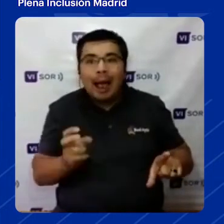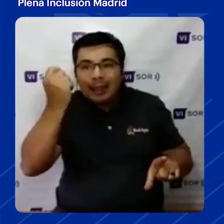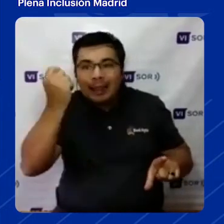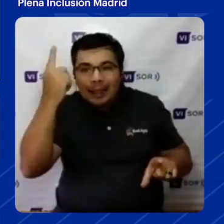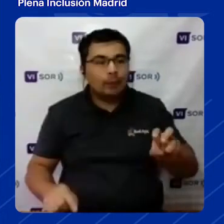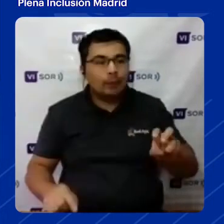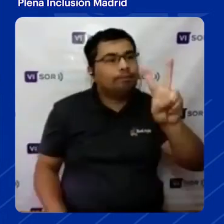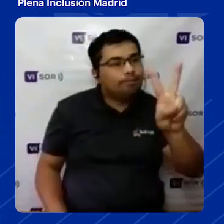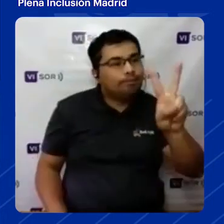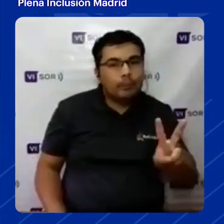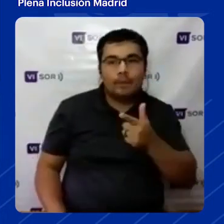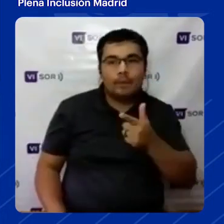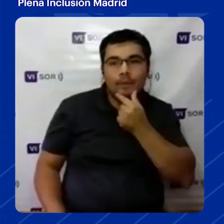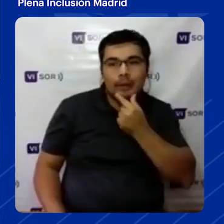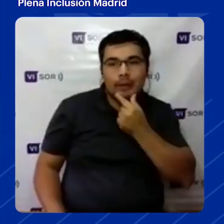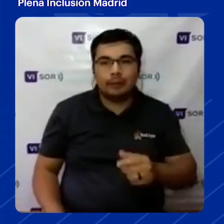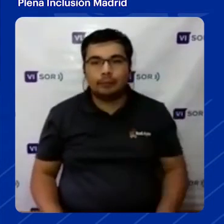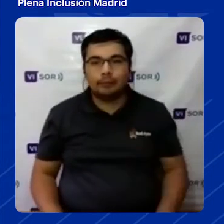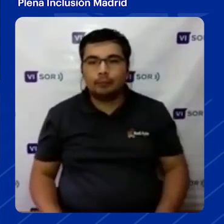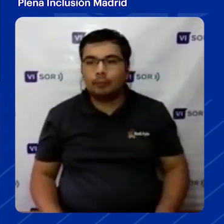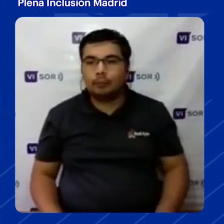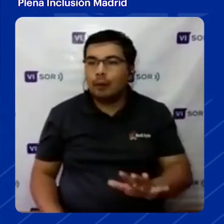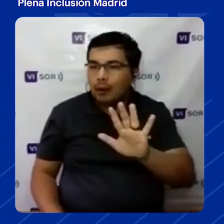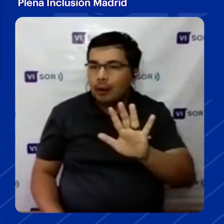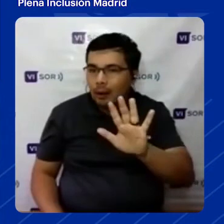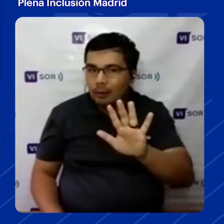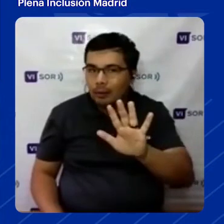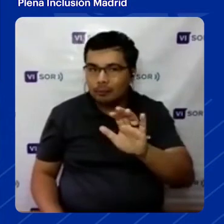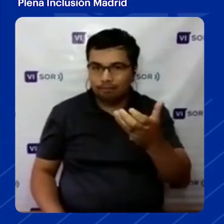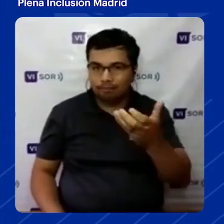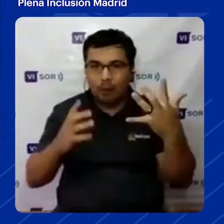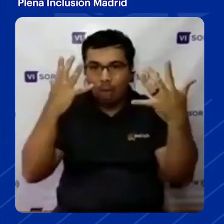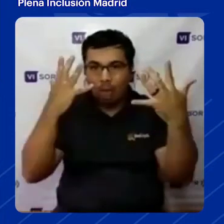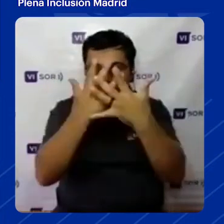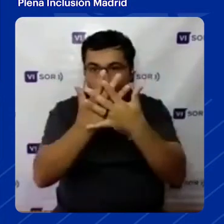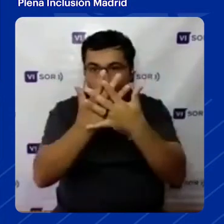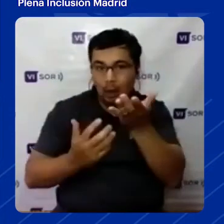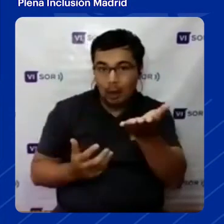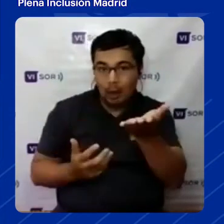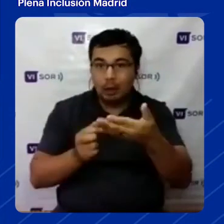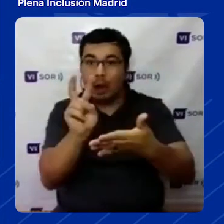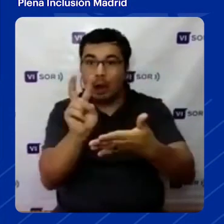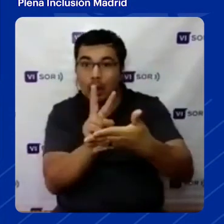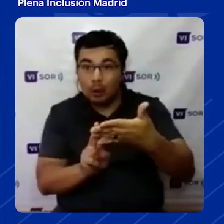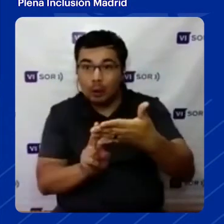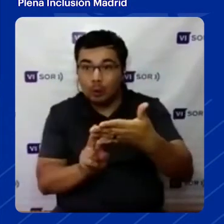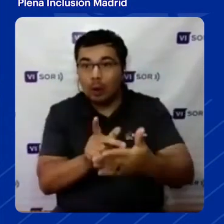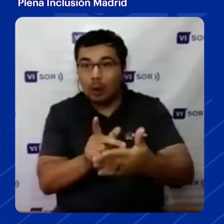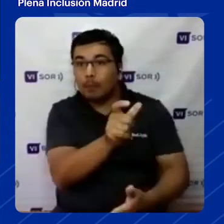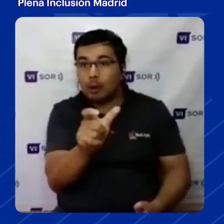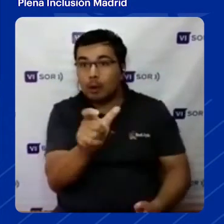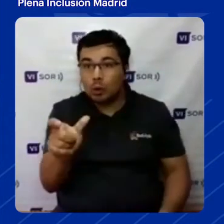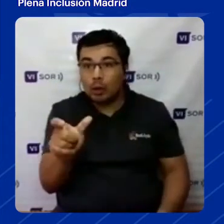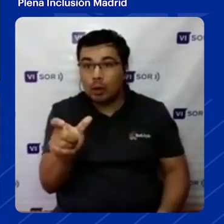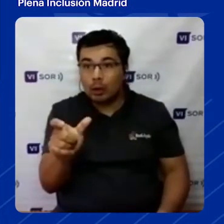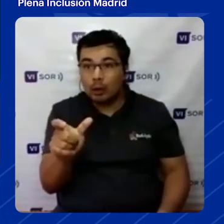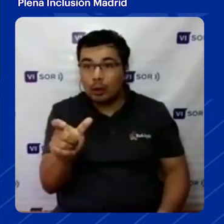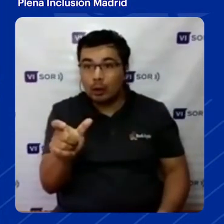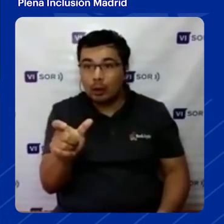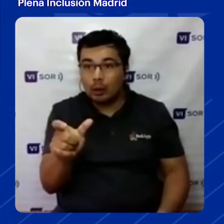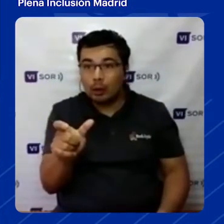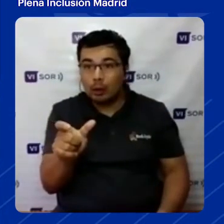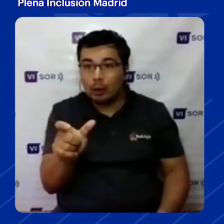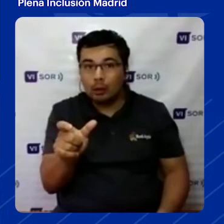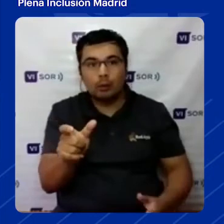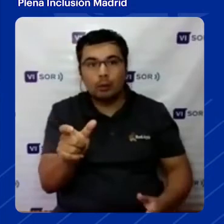lectura. No nos vamos a engañar. Esta no es la lectura que nadie se llevaría a un rato de tiempo